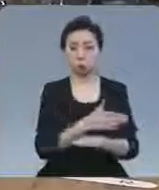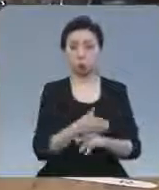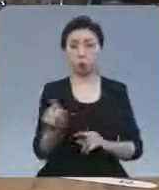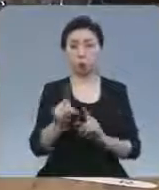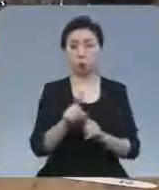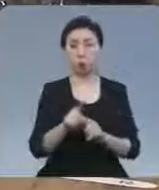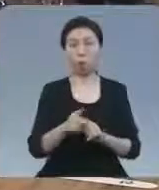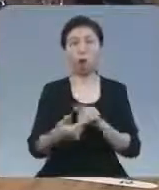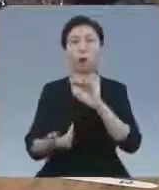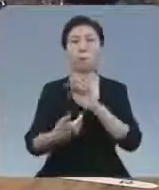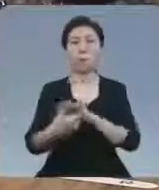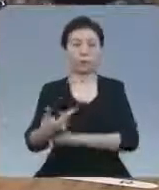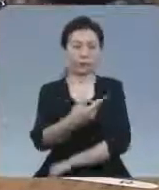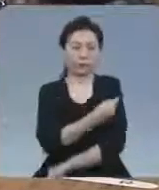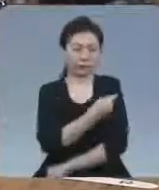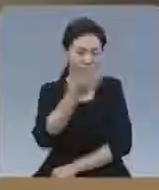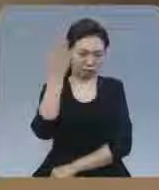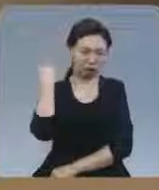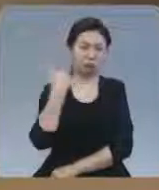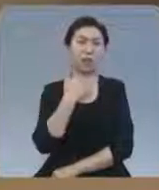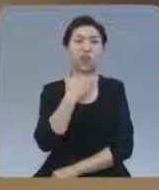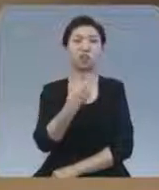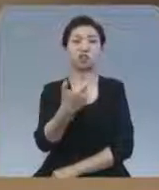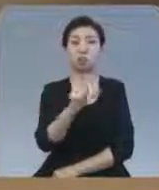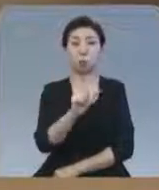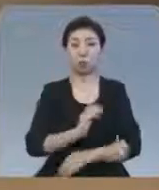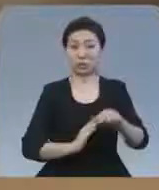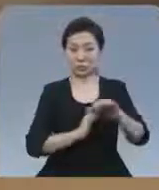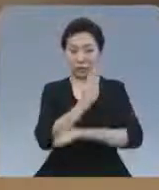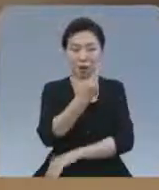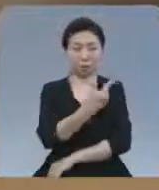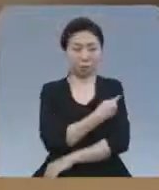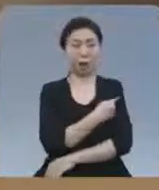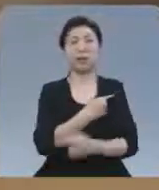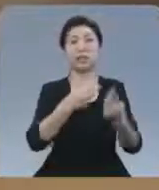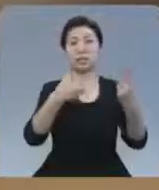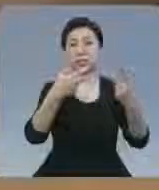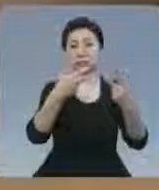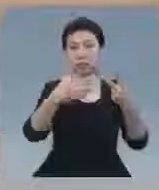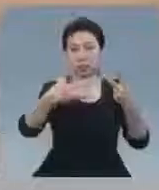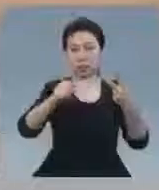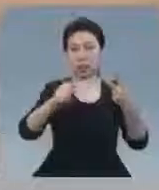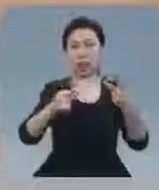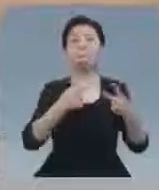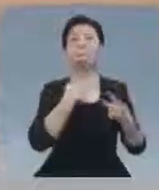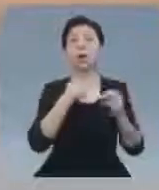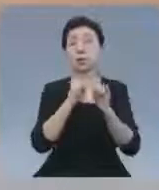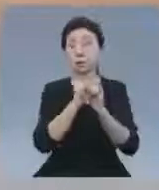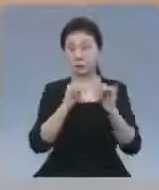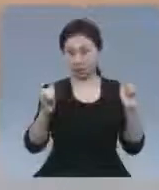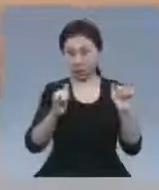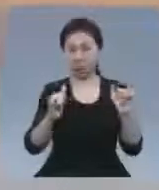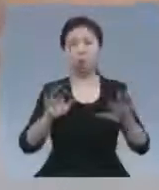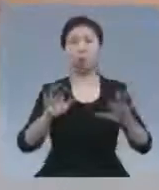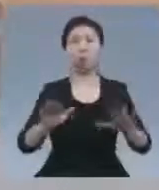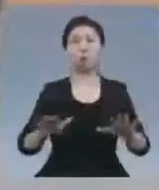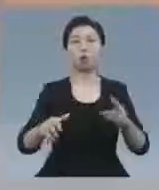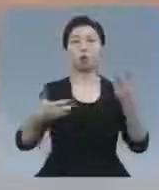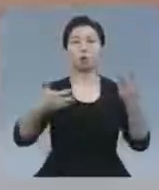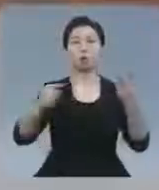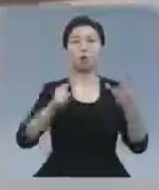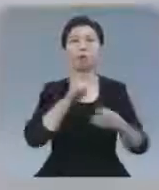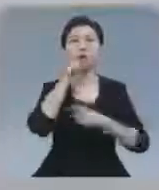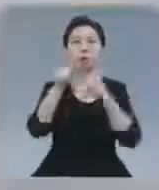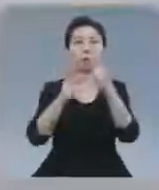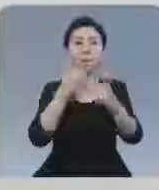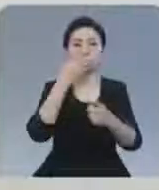fiebre tras vacunarse al considerar que la fiebre en la etapa inicial del embarazo conlleva una serie de riesgos como anomalías congénitas